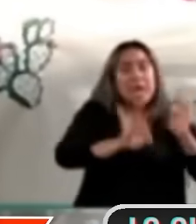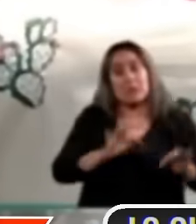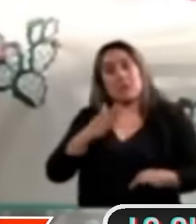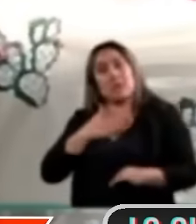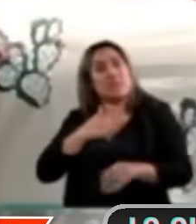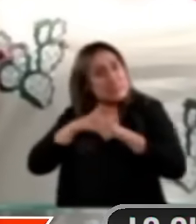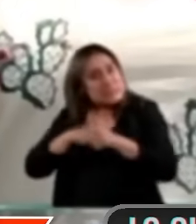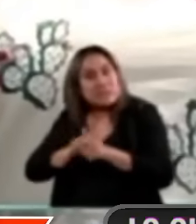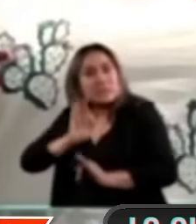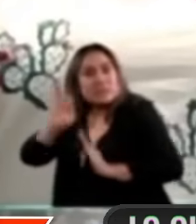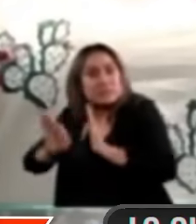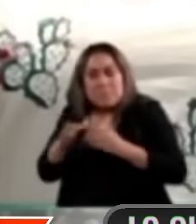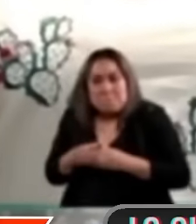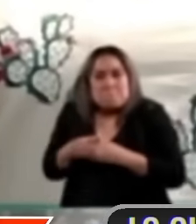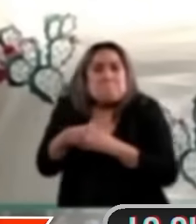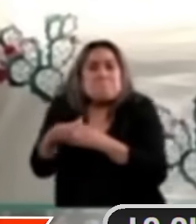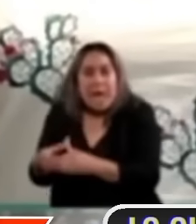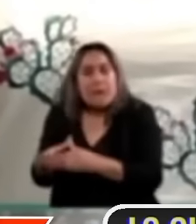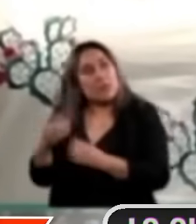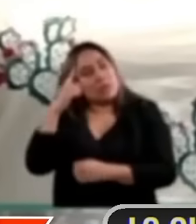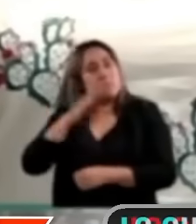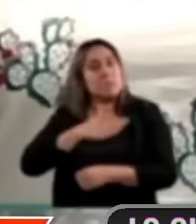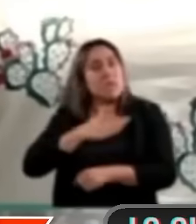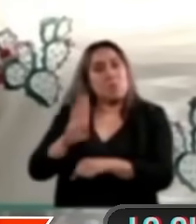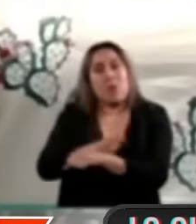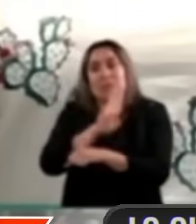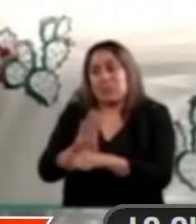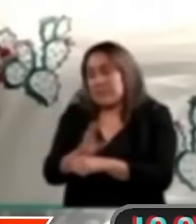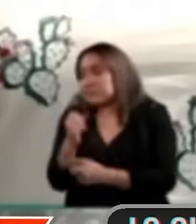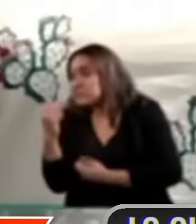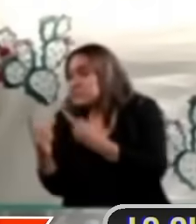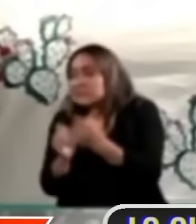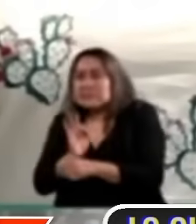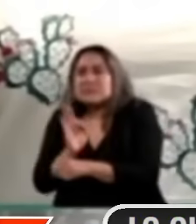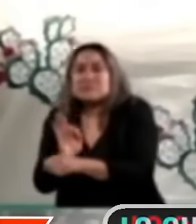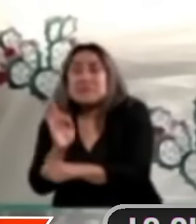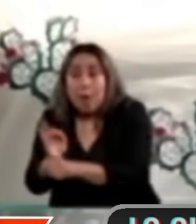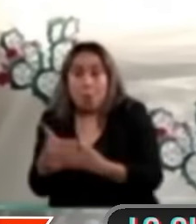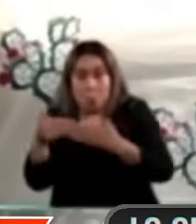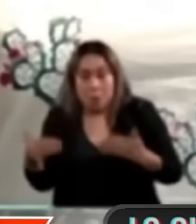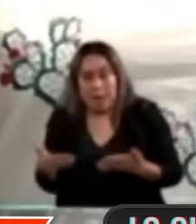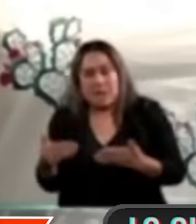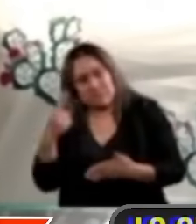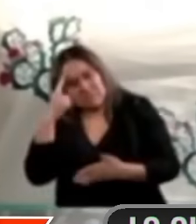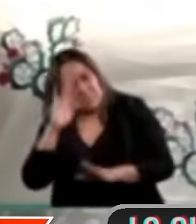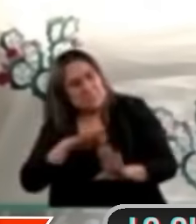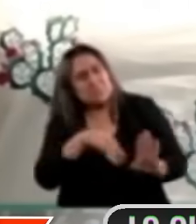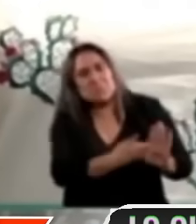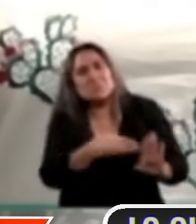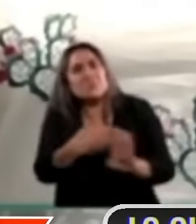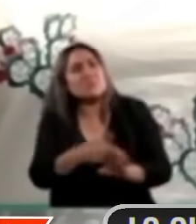privilegios, canonjías y los beneficios para unos cuantos en detrimento de los derechos de las